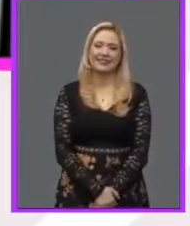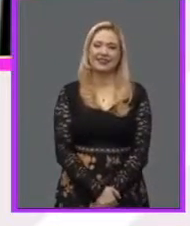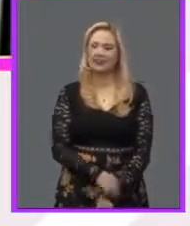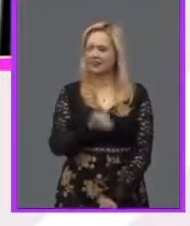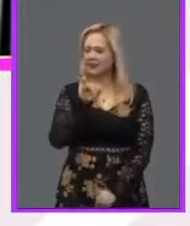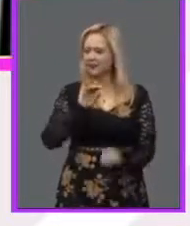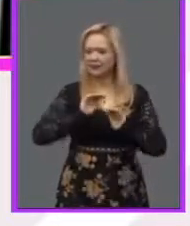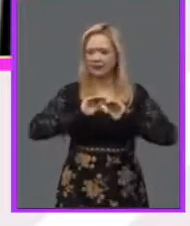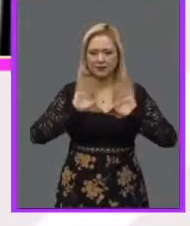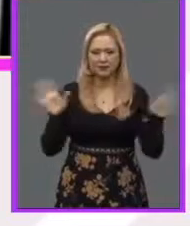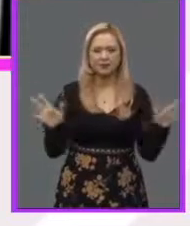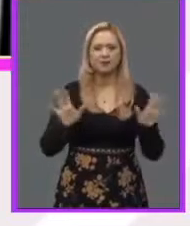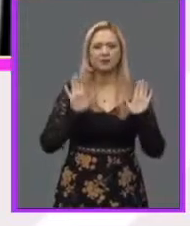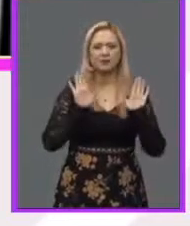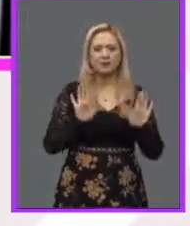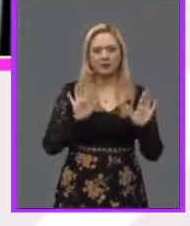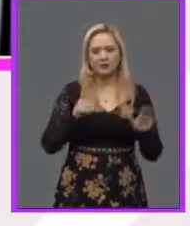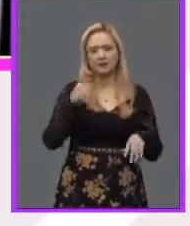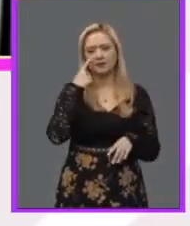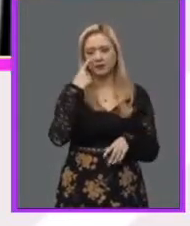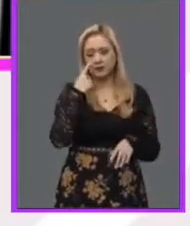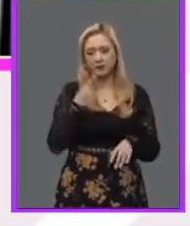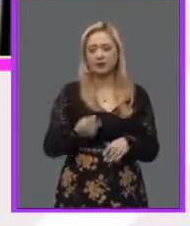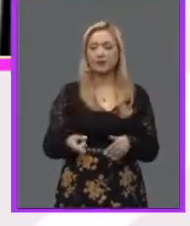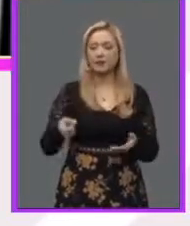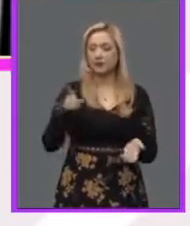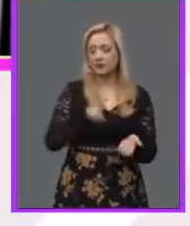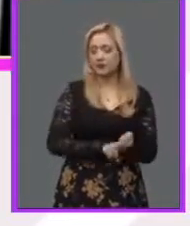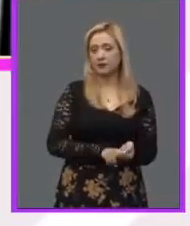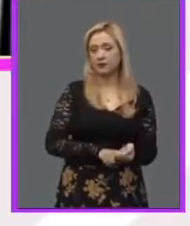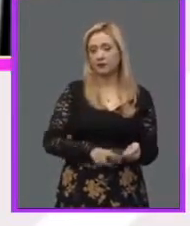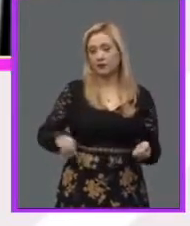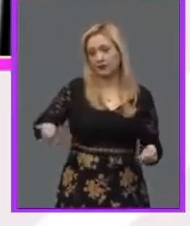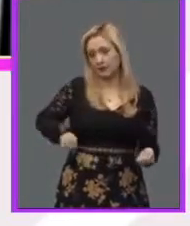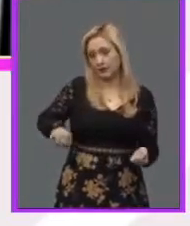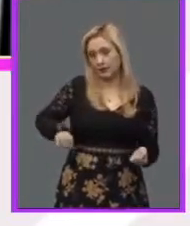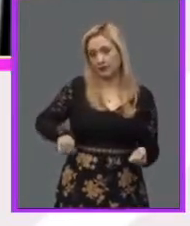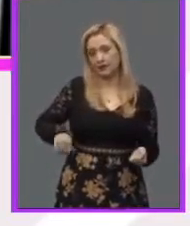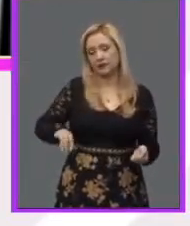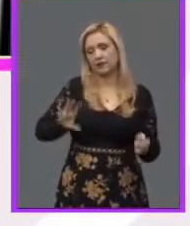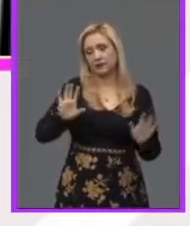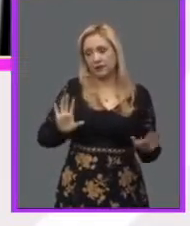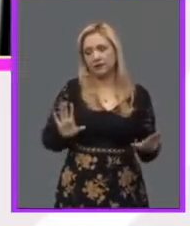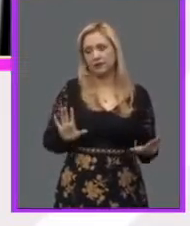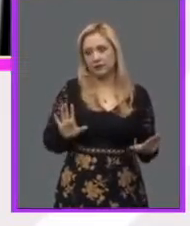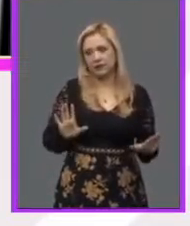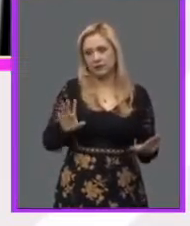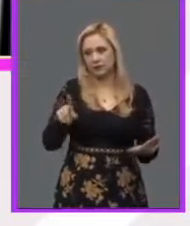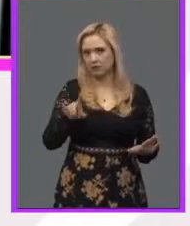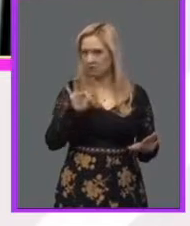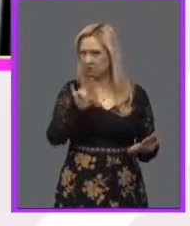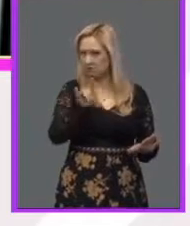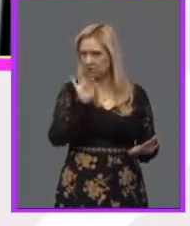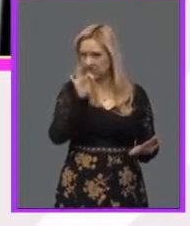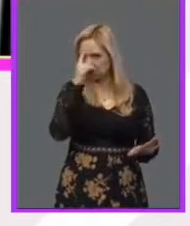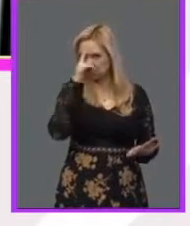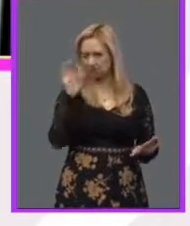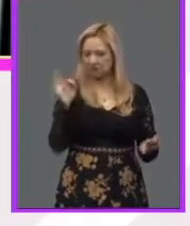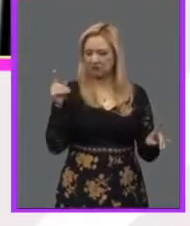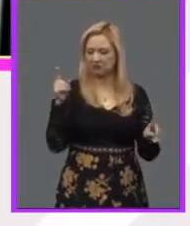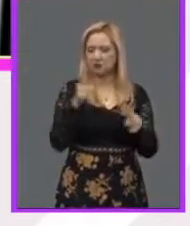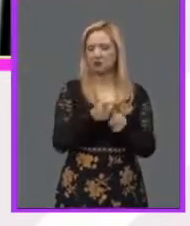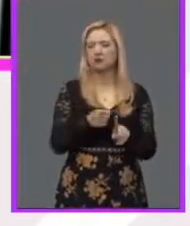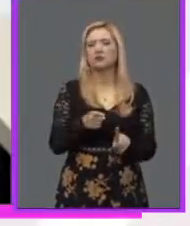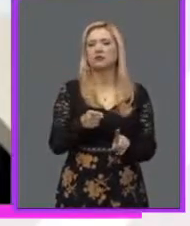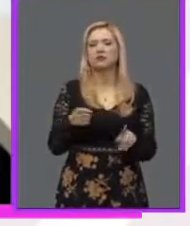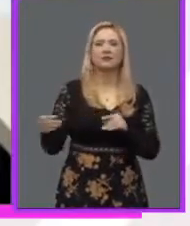No, claro que sí. De entrada es muy interesante cómo lo vinculas, porque justamente cuando hablamos de vivienda vamos a ver que también son